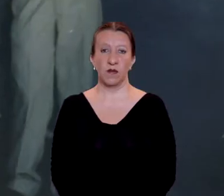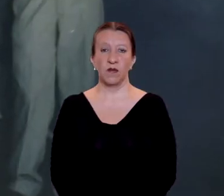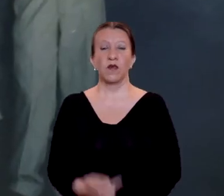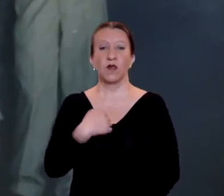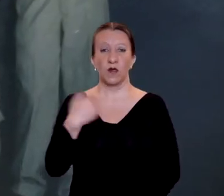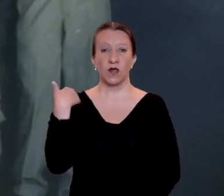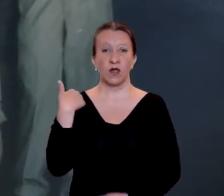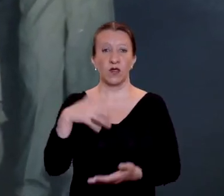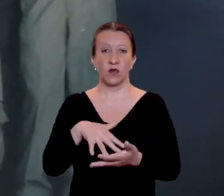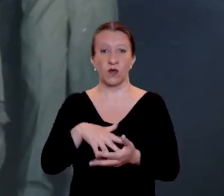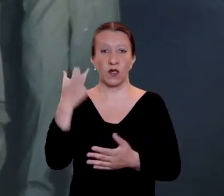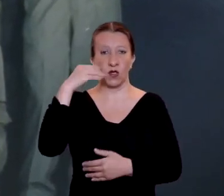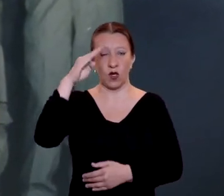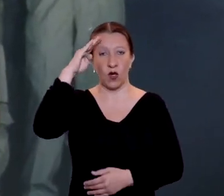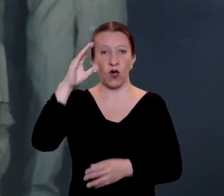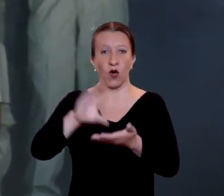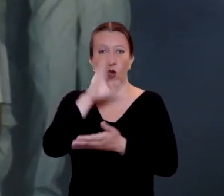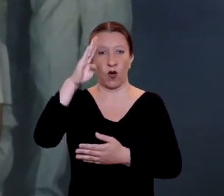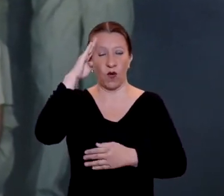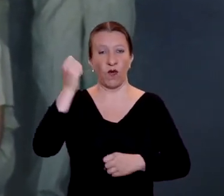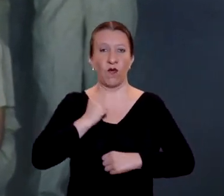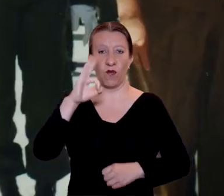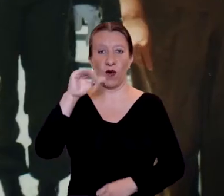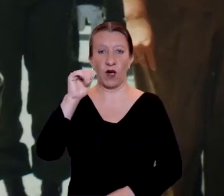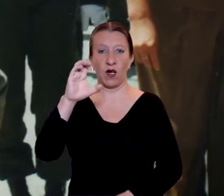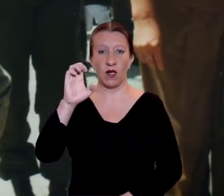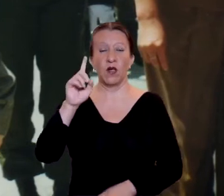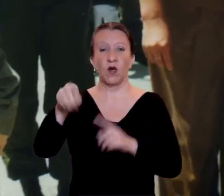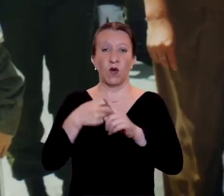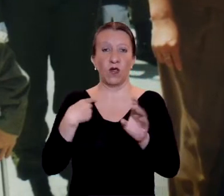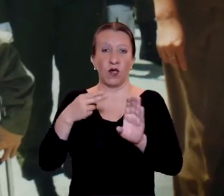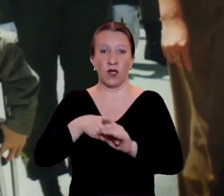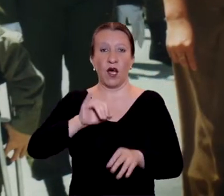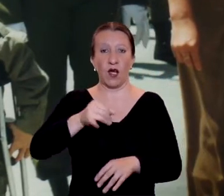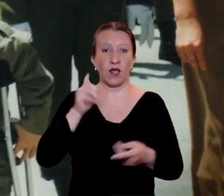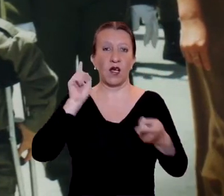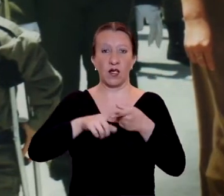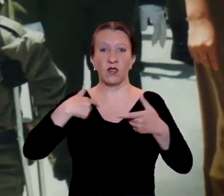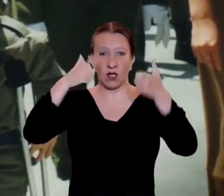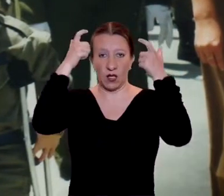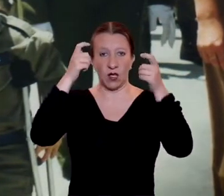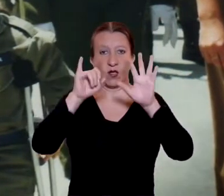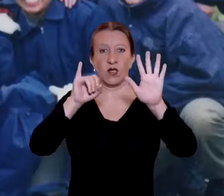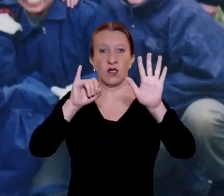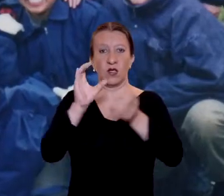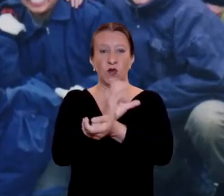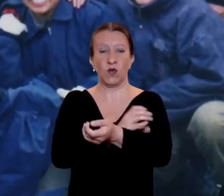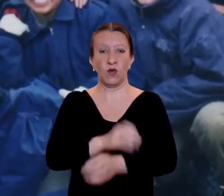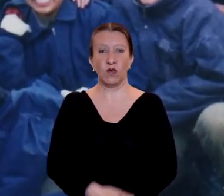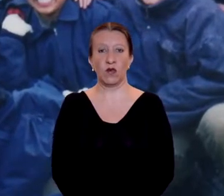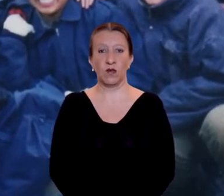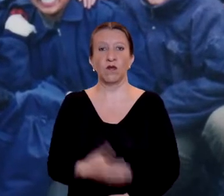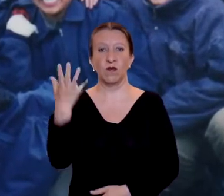Yo estudié en el colegio FAE, Unidad Educativa Fuerza Aérea Ecuatoriana, desde que entré al jardín hasta que me gradué en sexto curso.